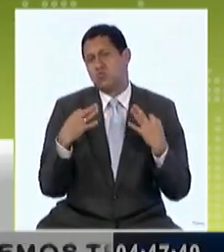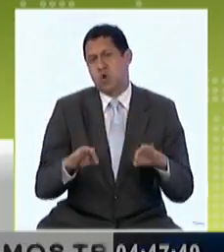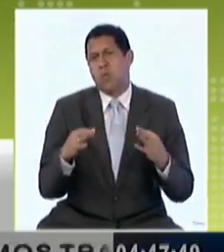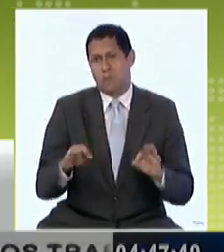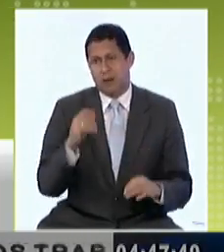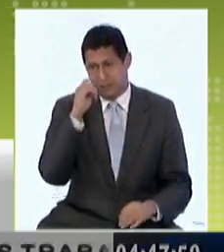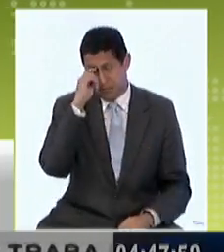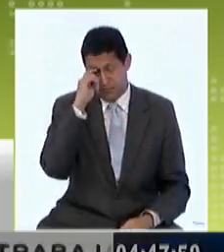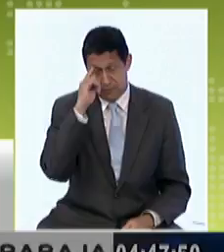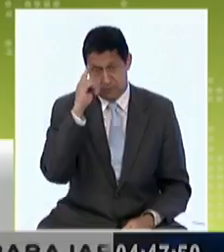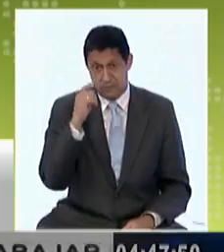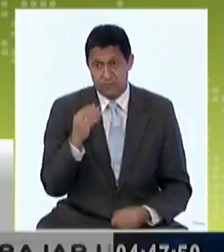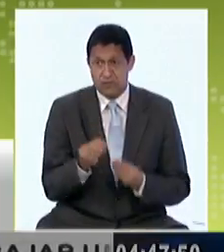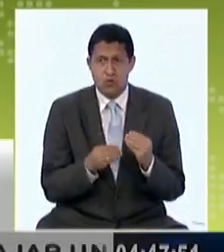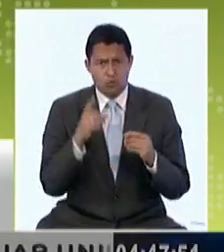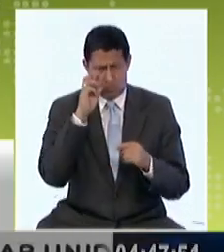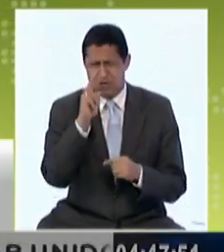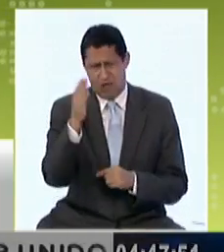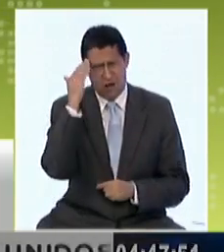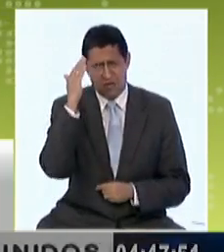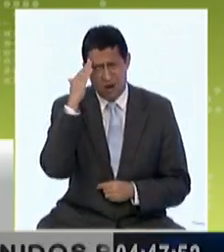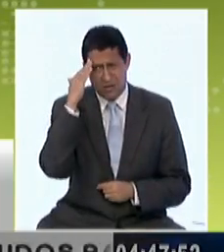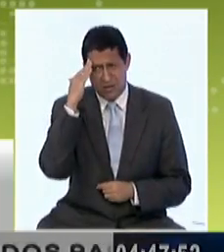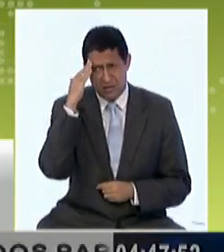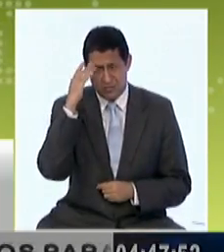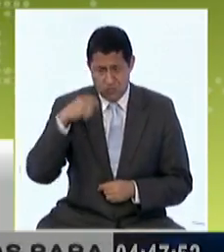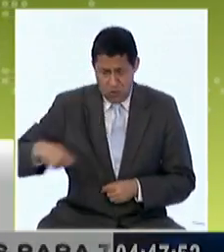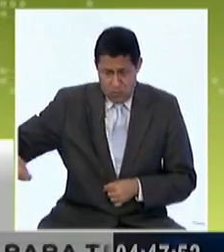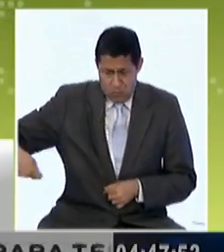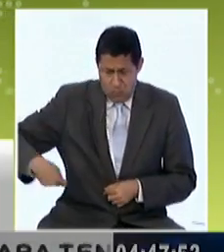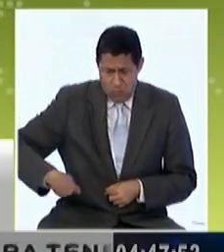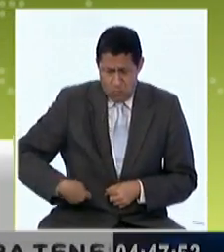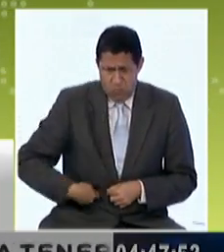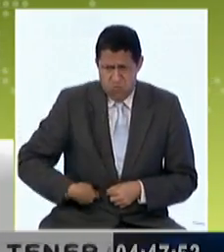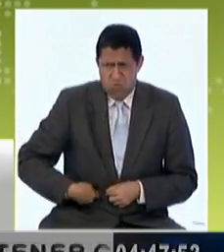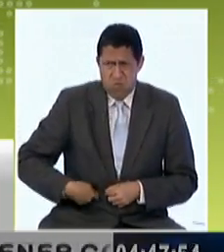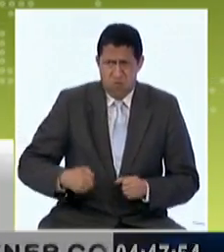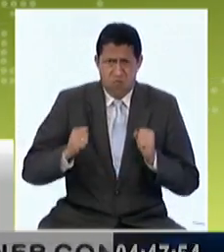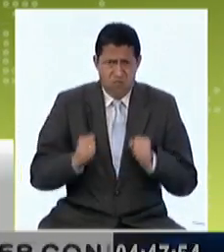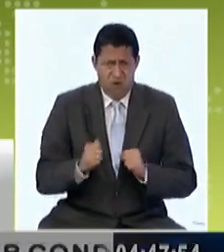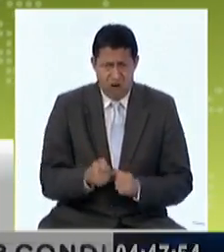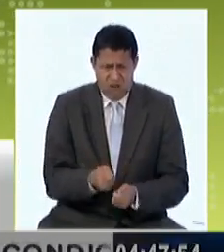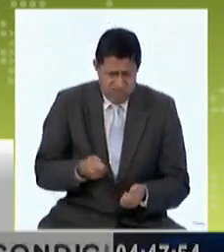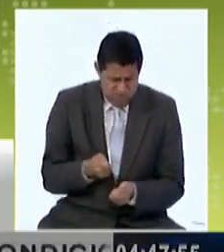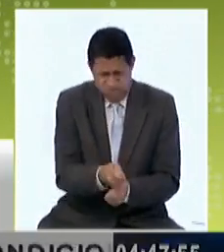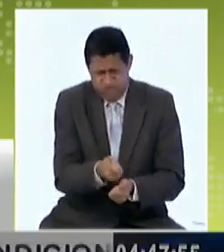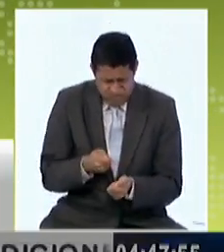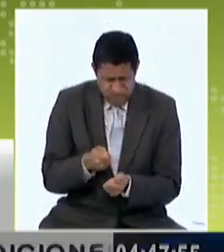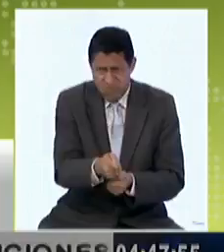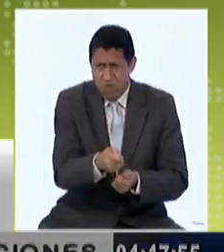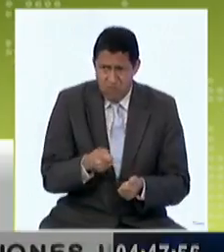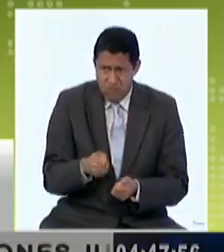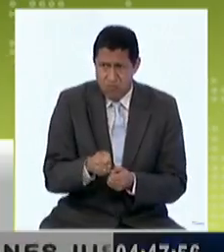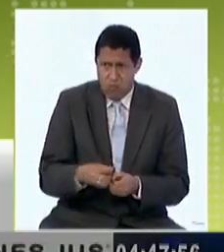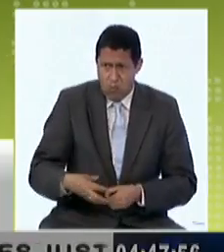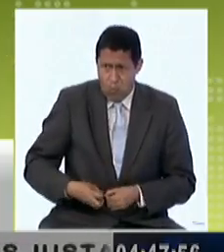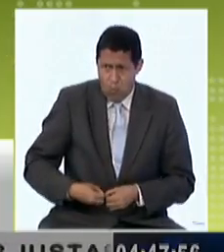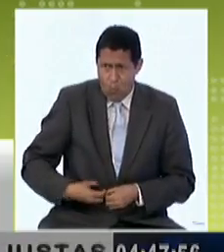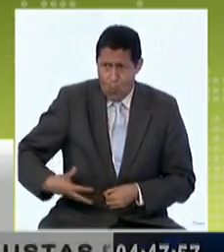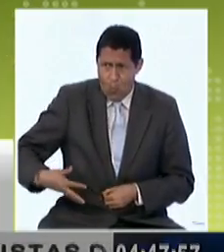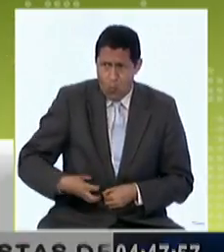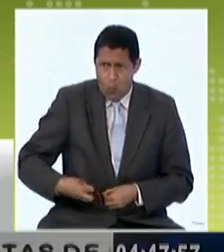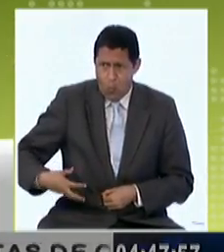se conoce, que es la que todo el mundo conoce con la cánula, en donde la fuerza mecánica y la succión asistida por una bomba de vacío extrae la